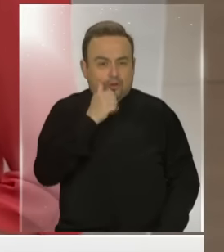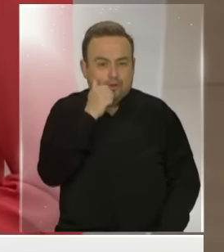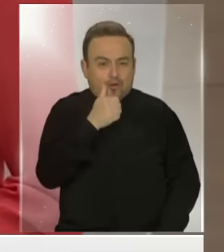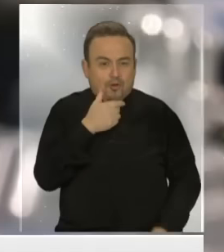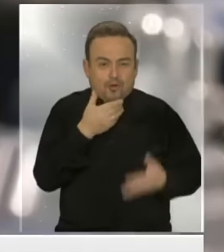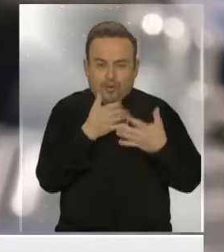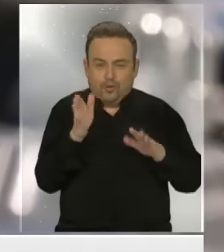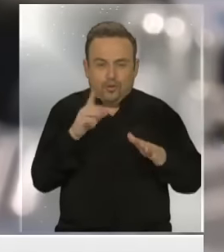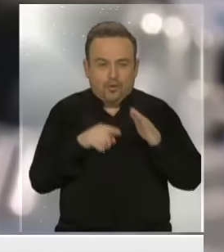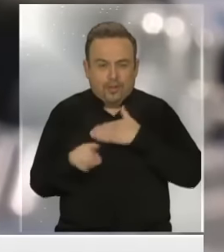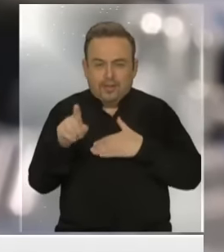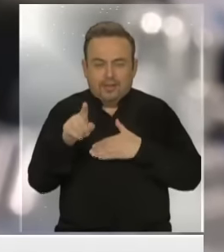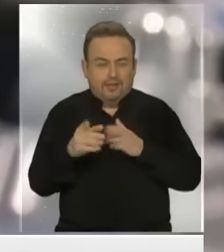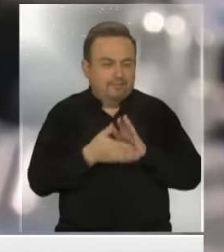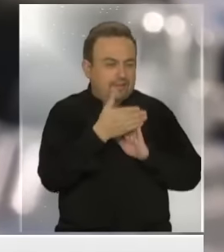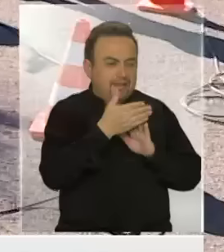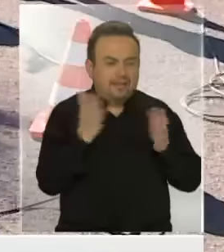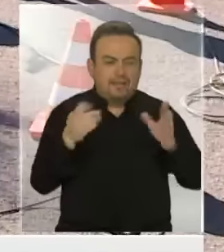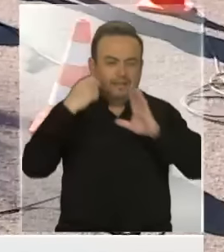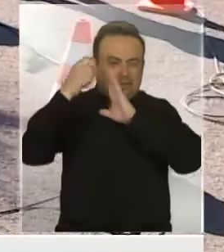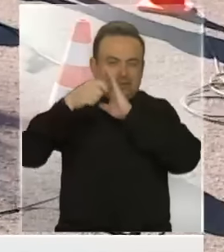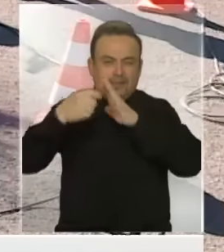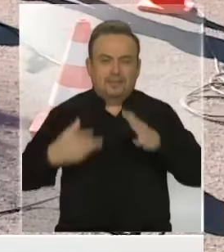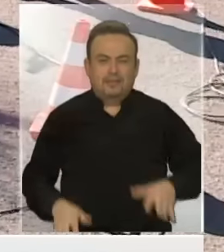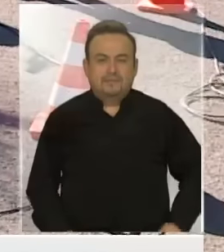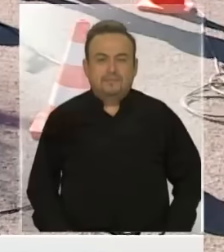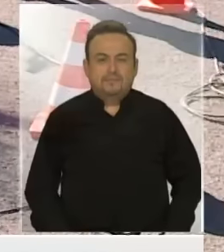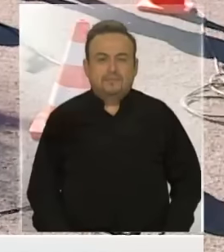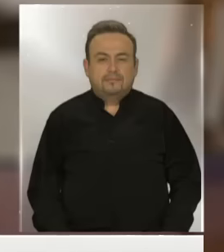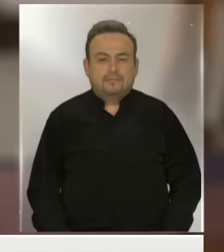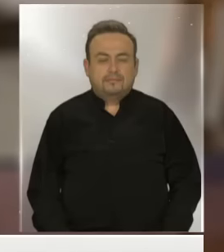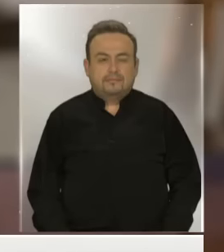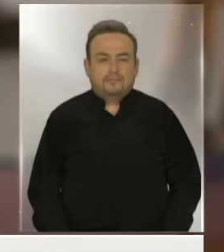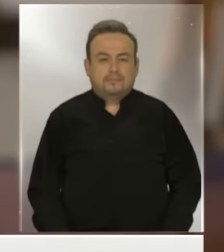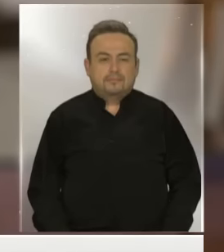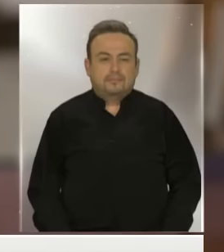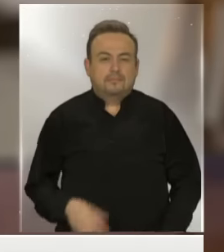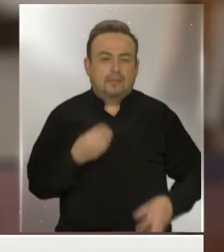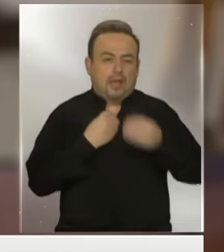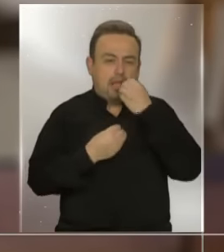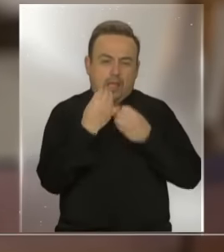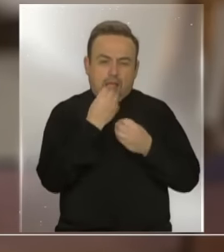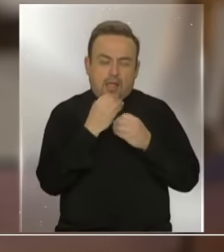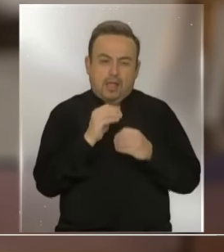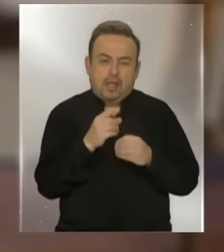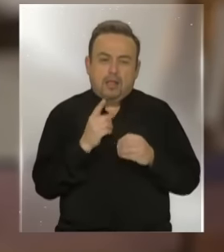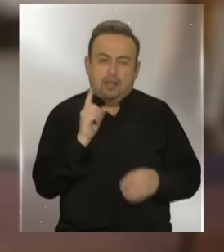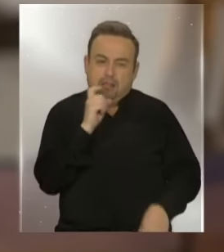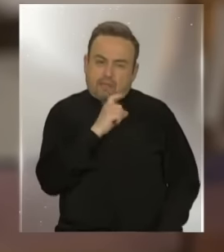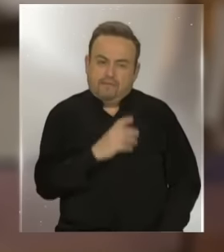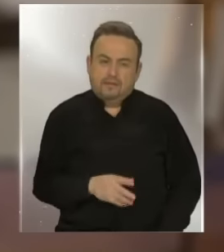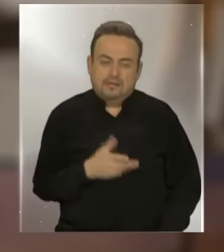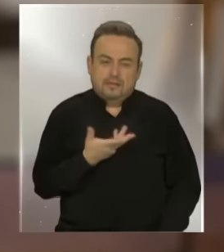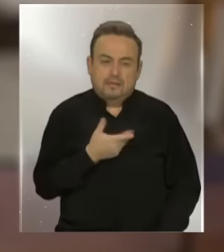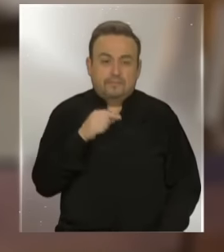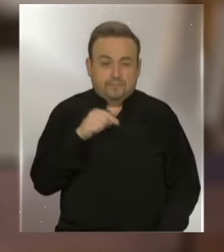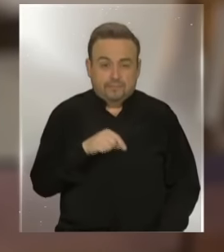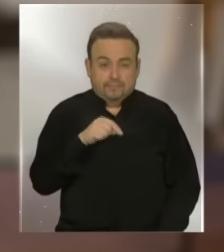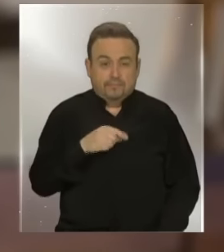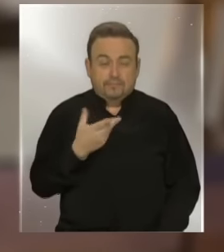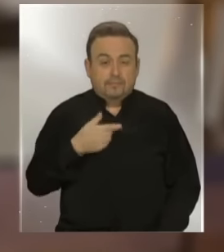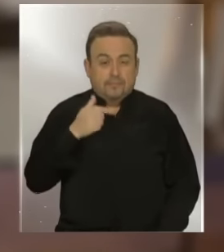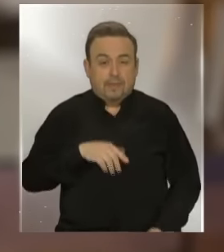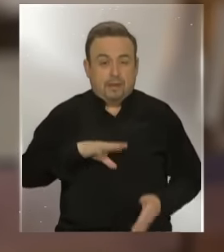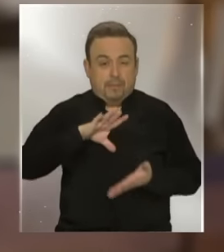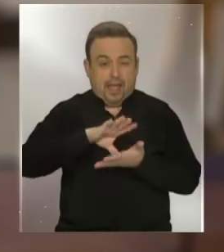donde entro, salgo, hay grabaciones, la alimentación es complicada. Porque acá, sobre todo en